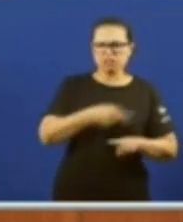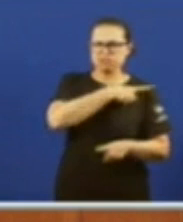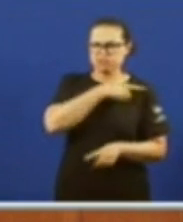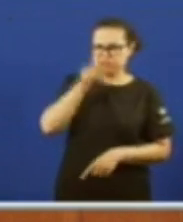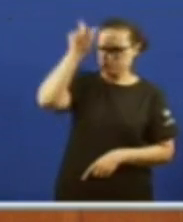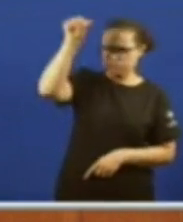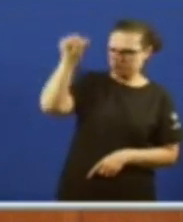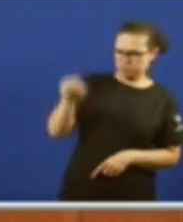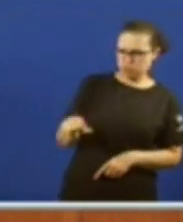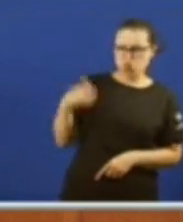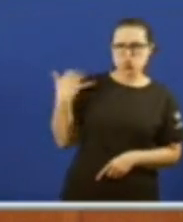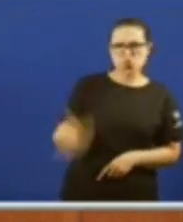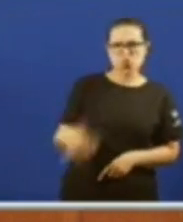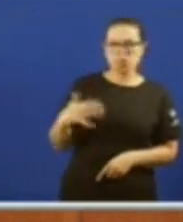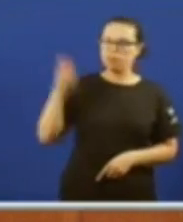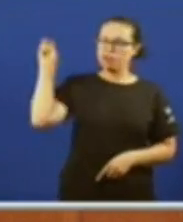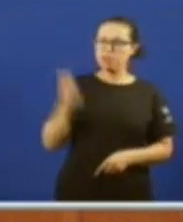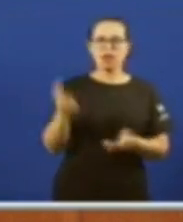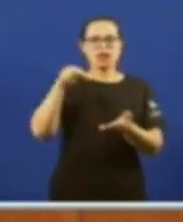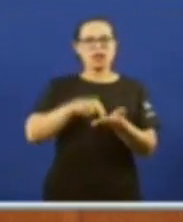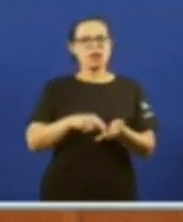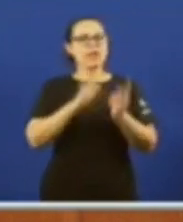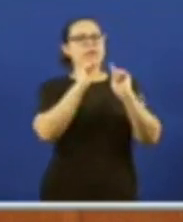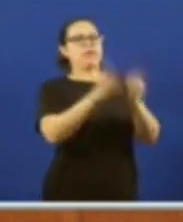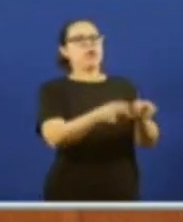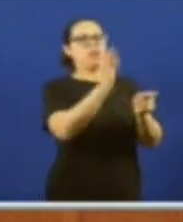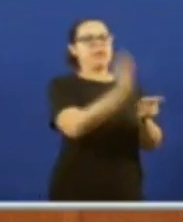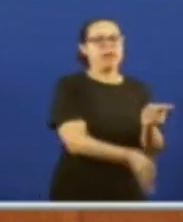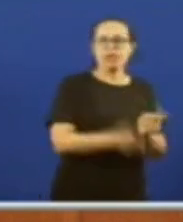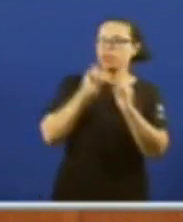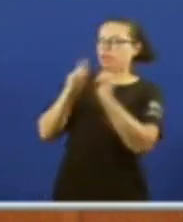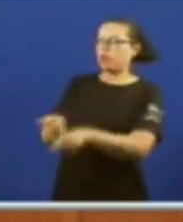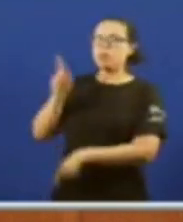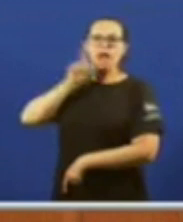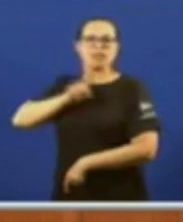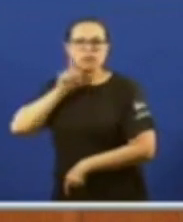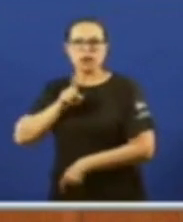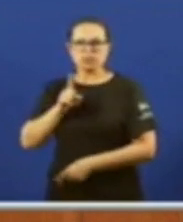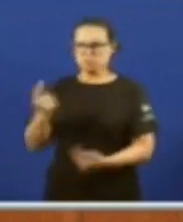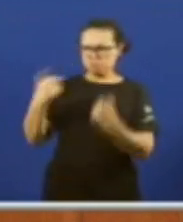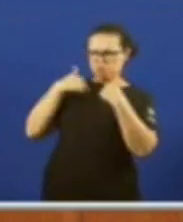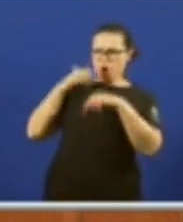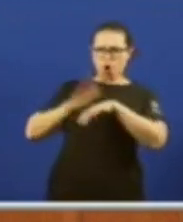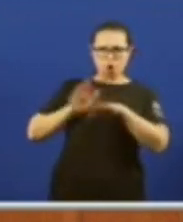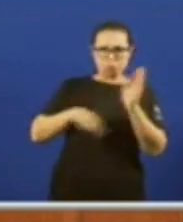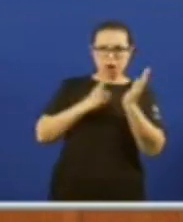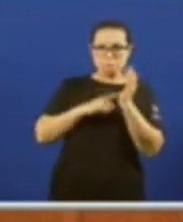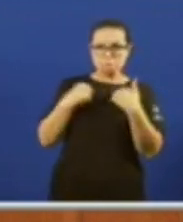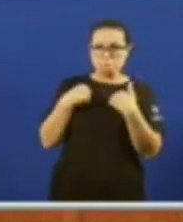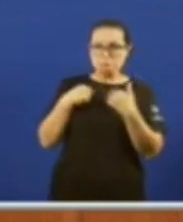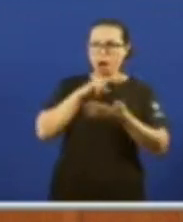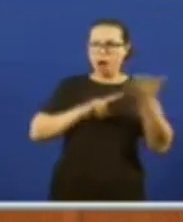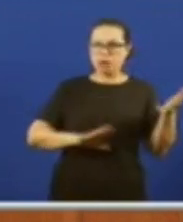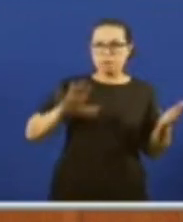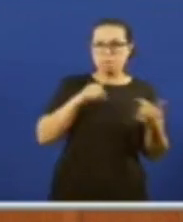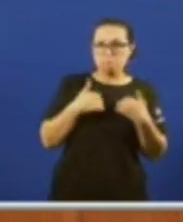ven aquí e dá carnés de quen di a verdade, quen di a mentira. Eu son, antes era a culpable de todos os males, non, deste país,